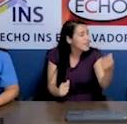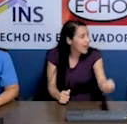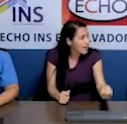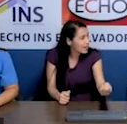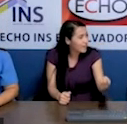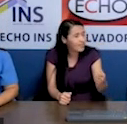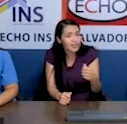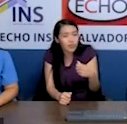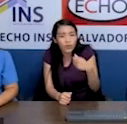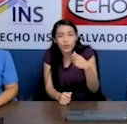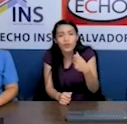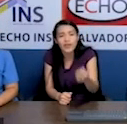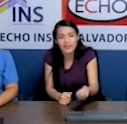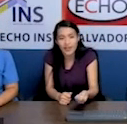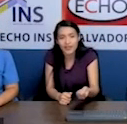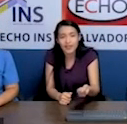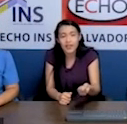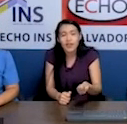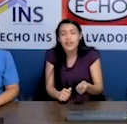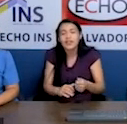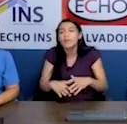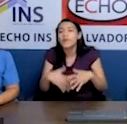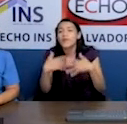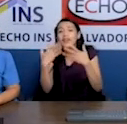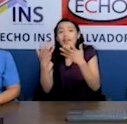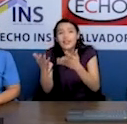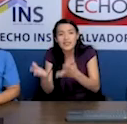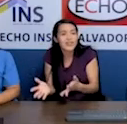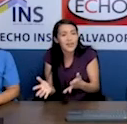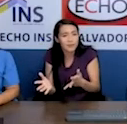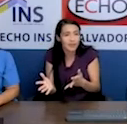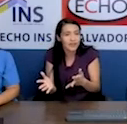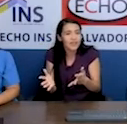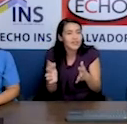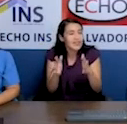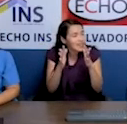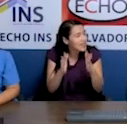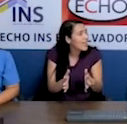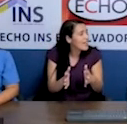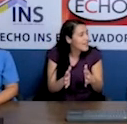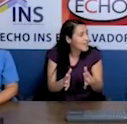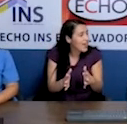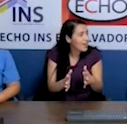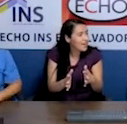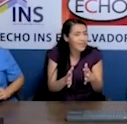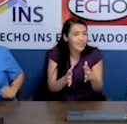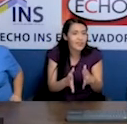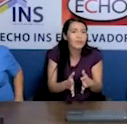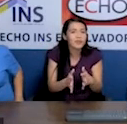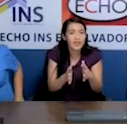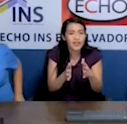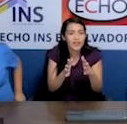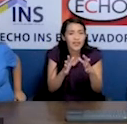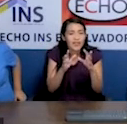no limitar, de no coartar y tampoco encarnizarme. Esa delgada línea en